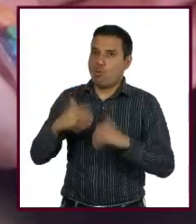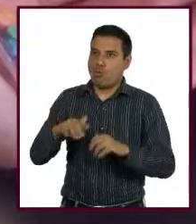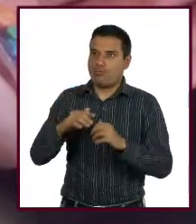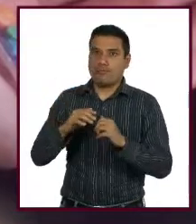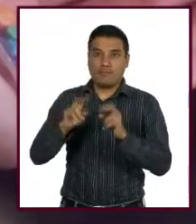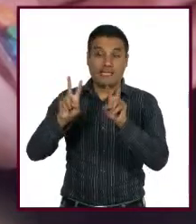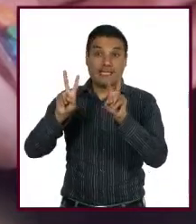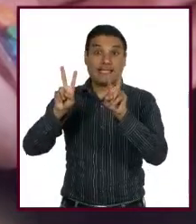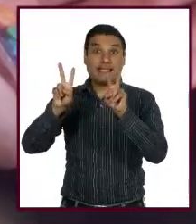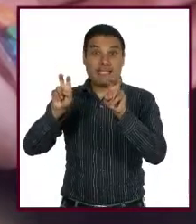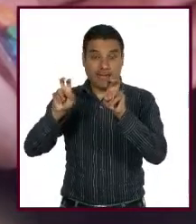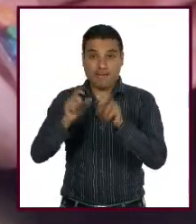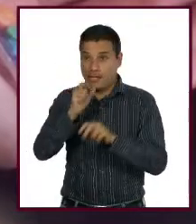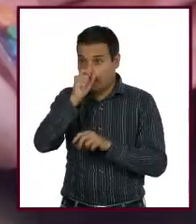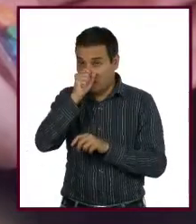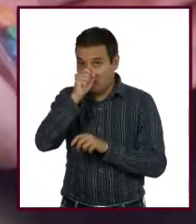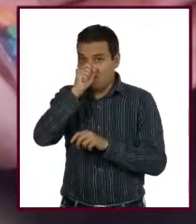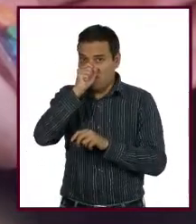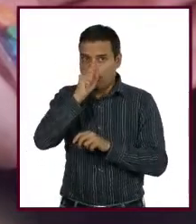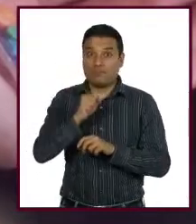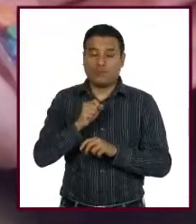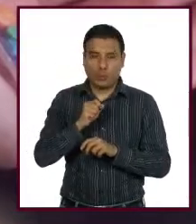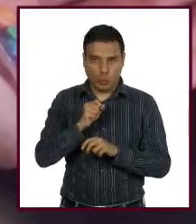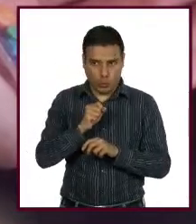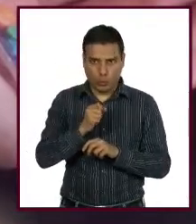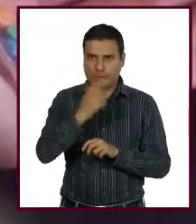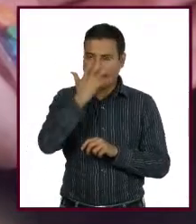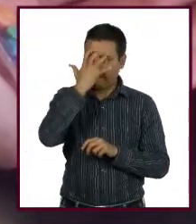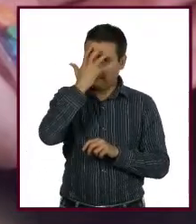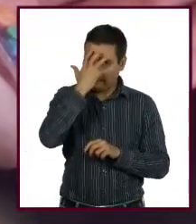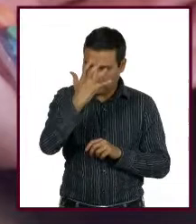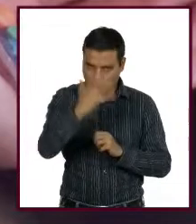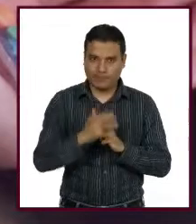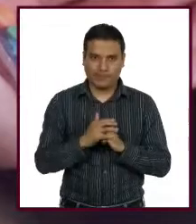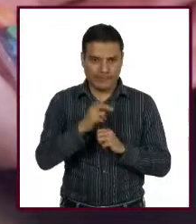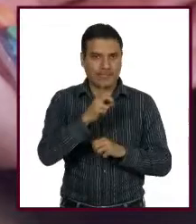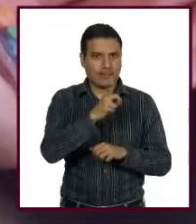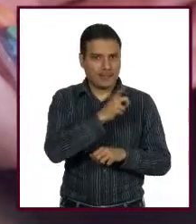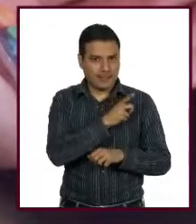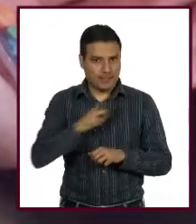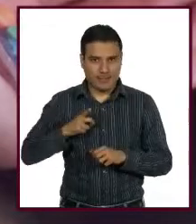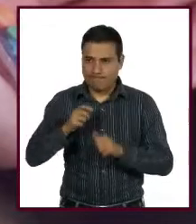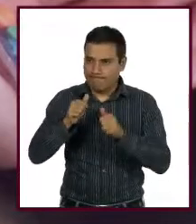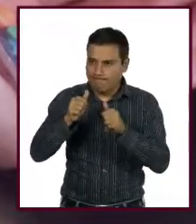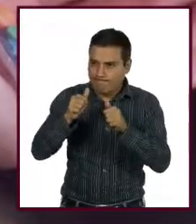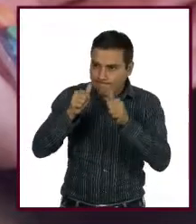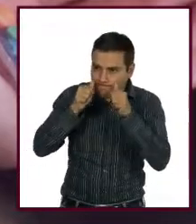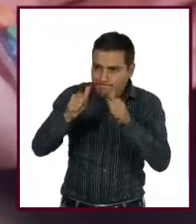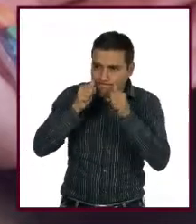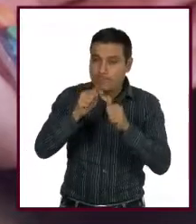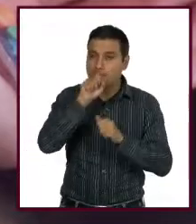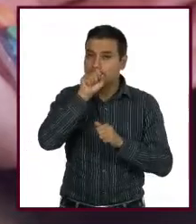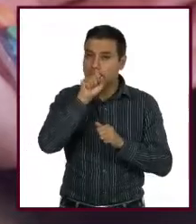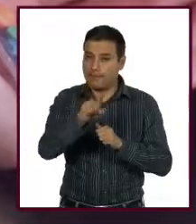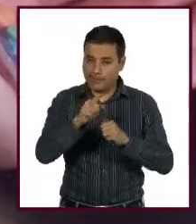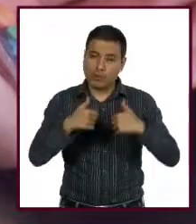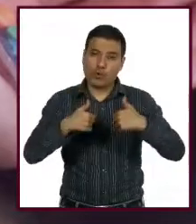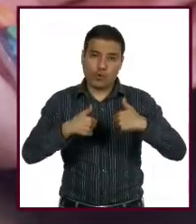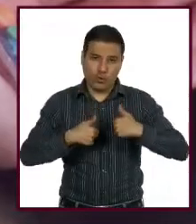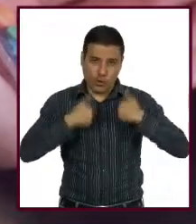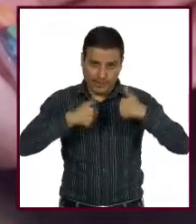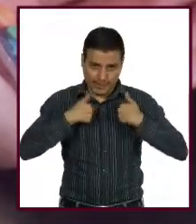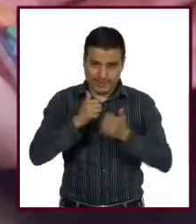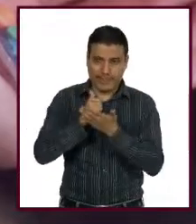tema de los inhalables es muy serio, requiere de atención y sobre todo un trabajo importante de prevención. Para ello es